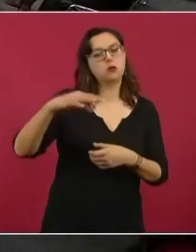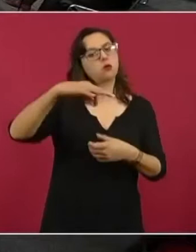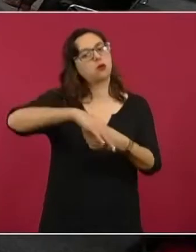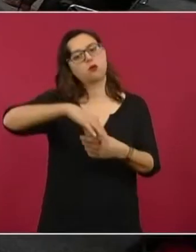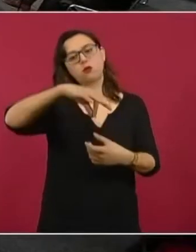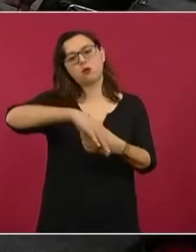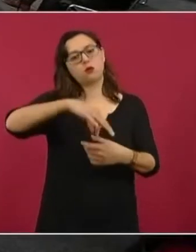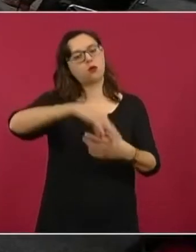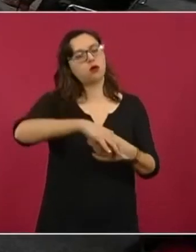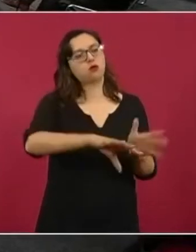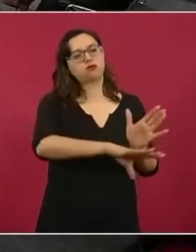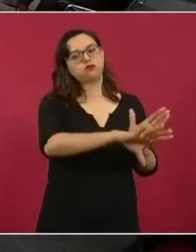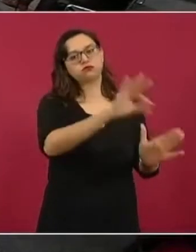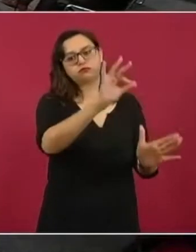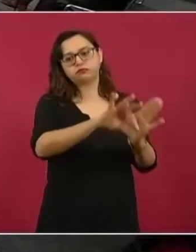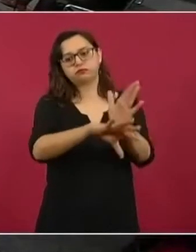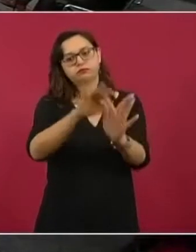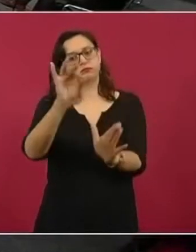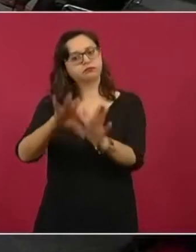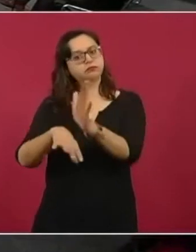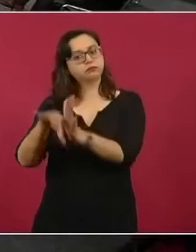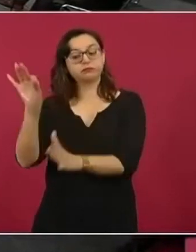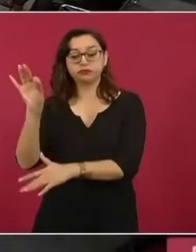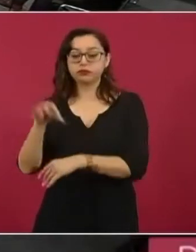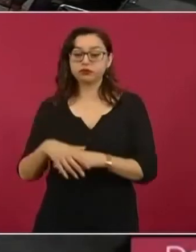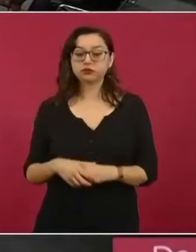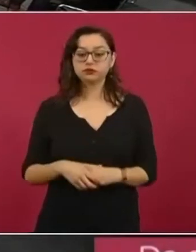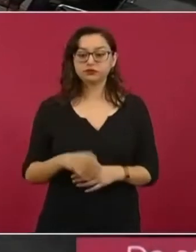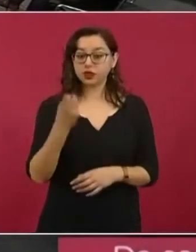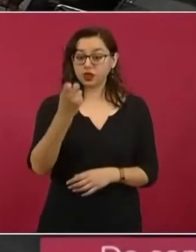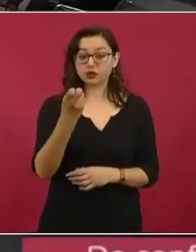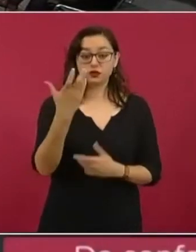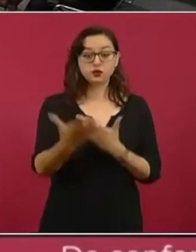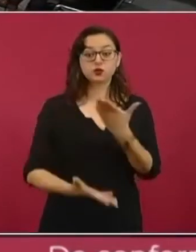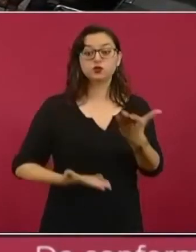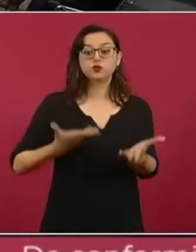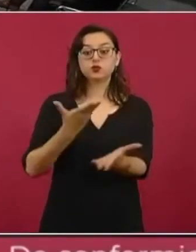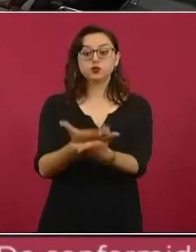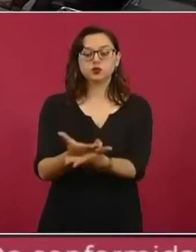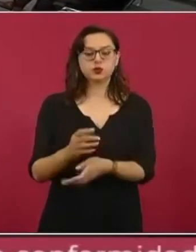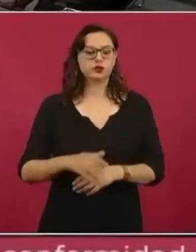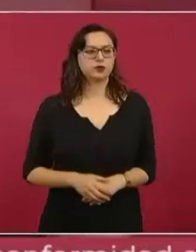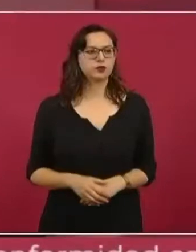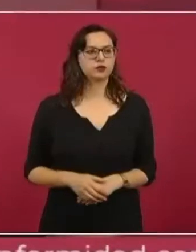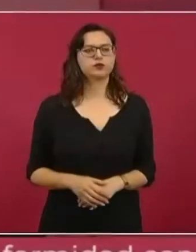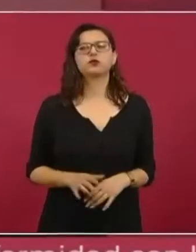Y estoy proponiendo que el Ejecutivo,